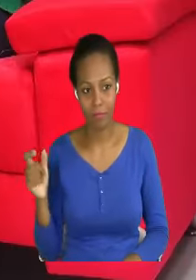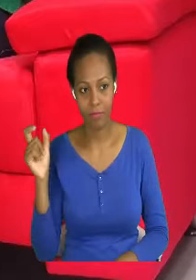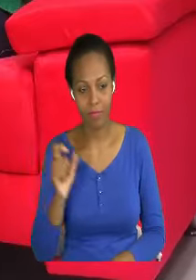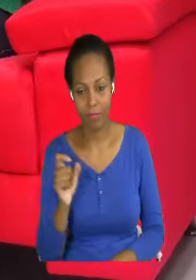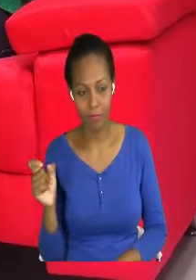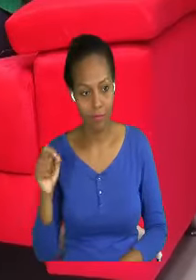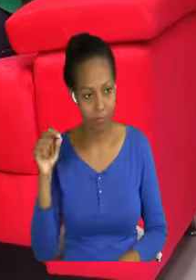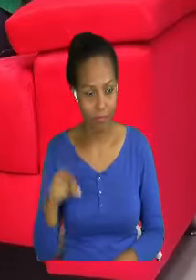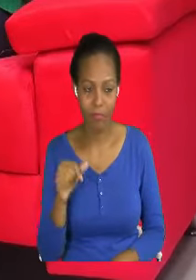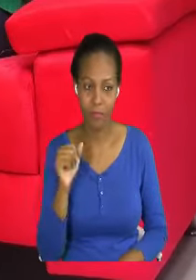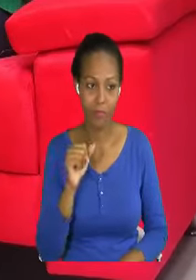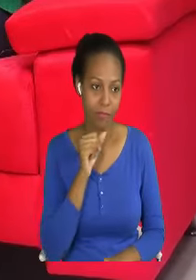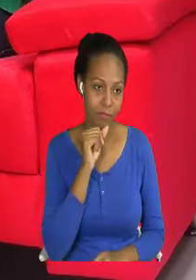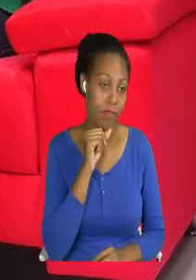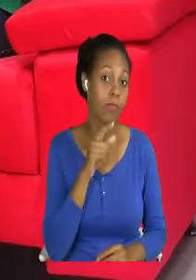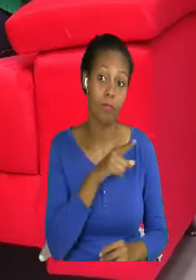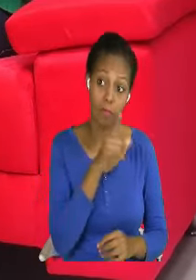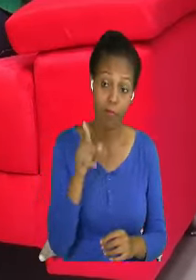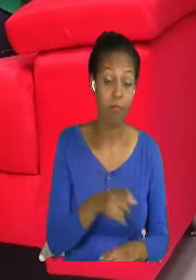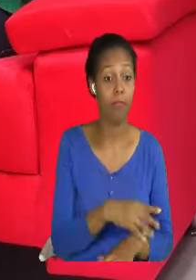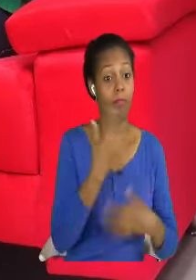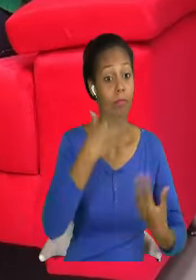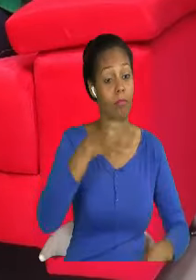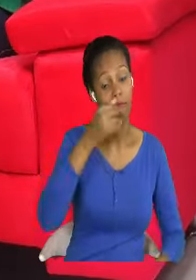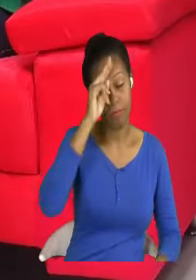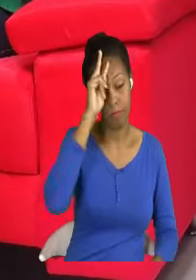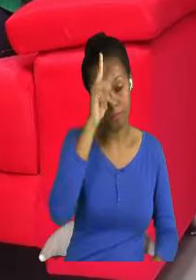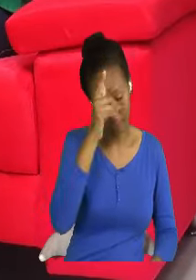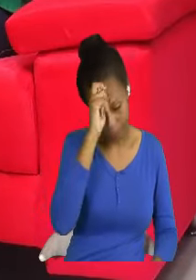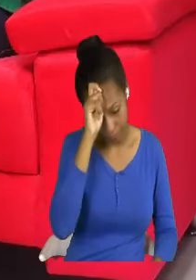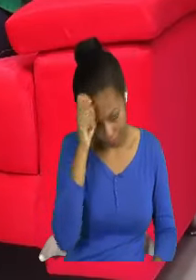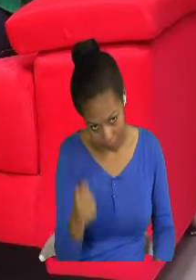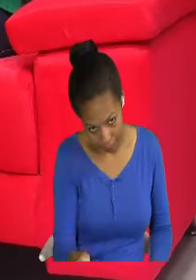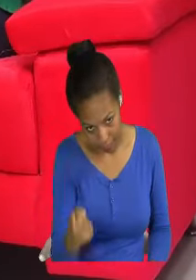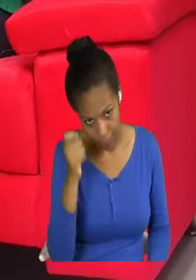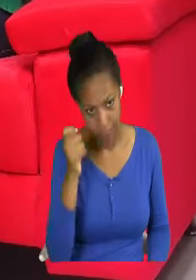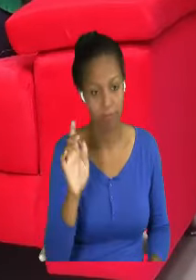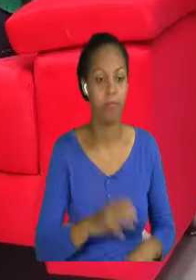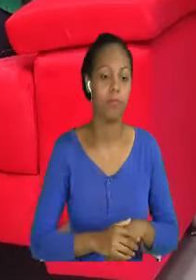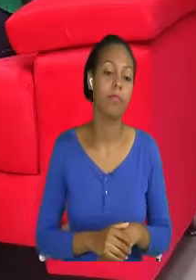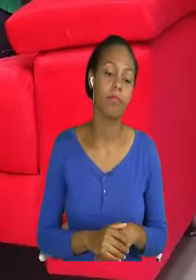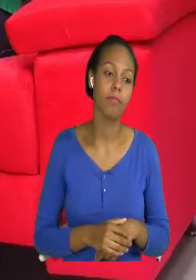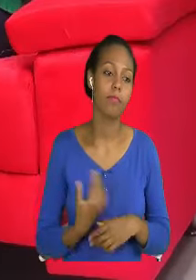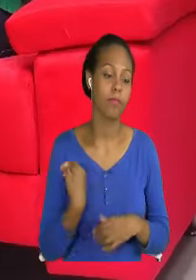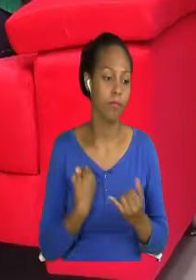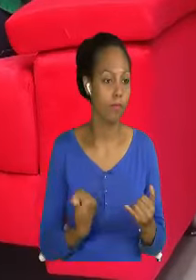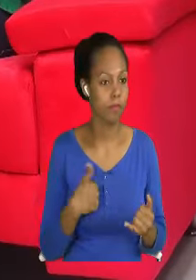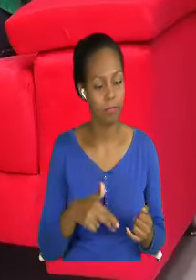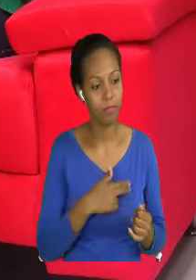acá, que merecen mucho respeto, y es que hicimos una canción